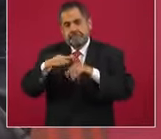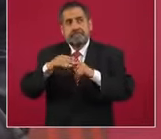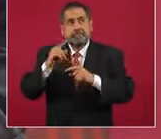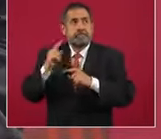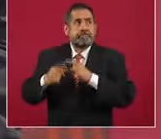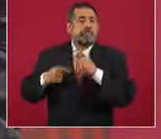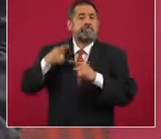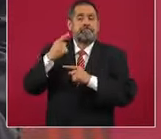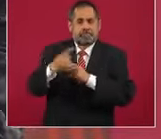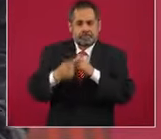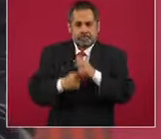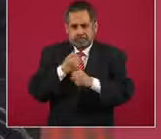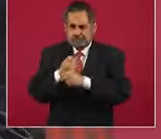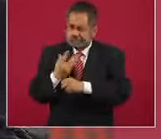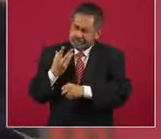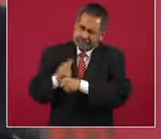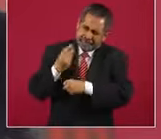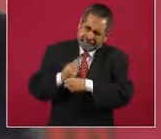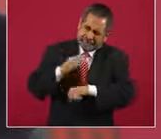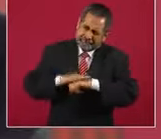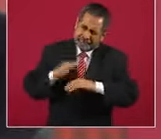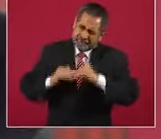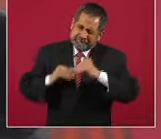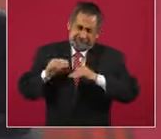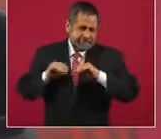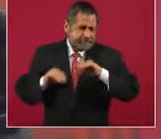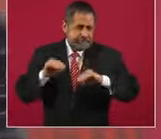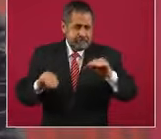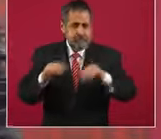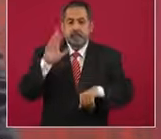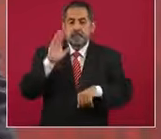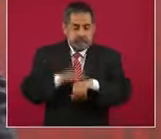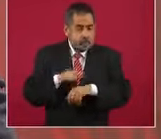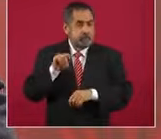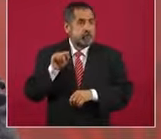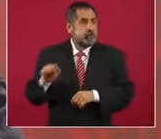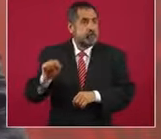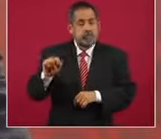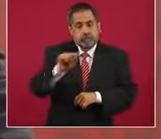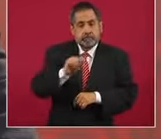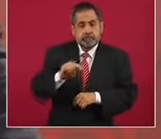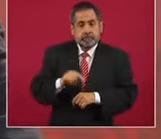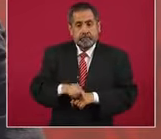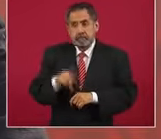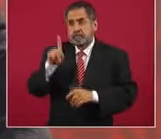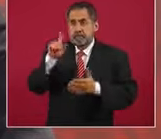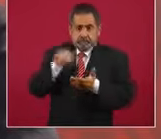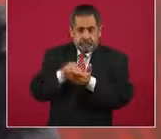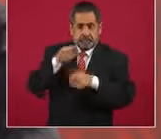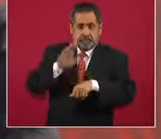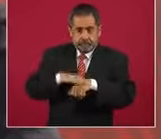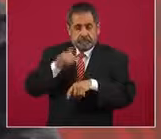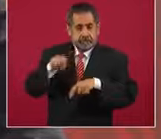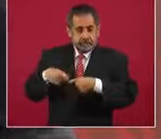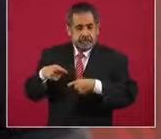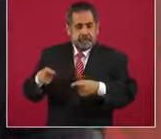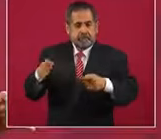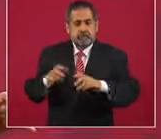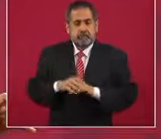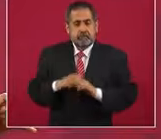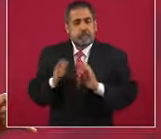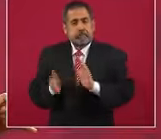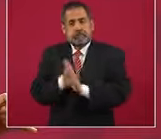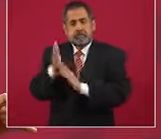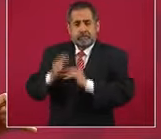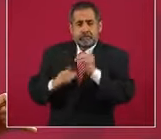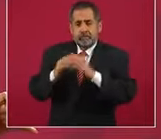próximo pues vamos a hacer también 1,000 más, pero esto es construcción,